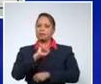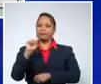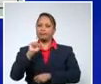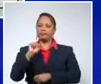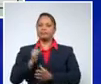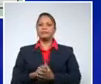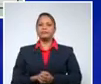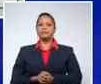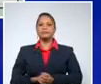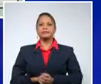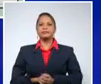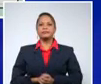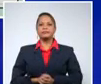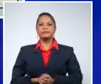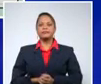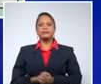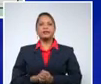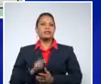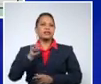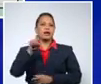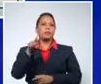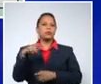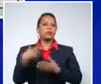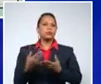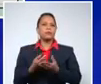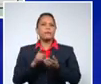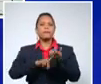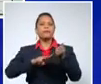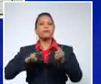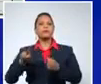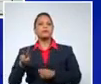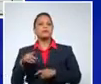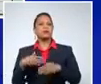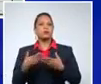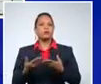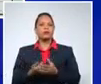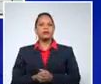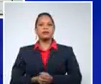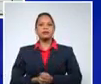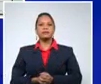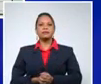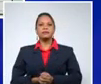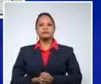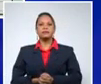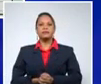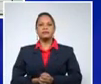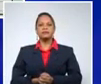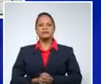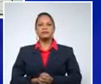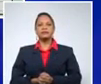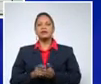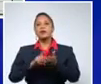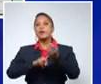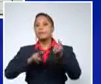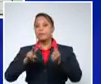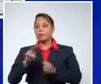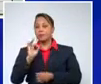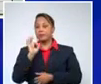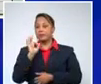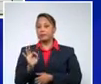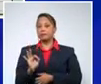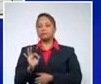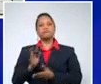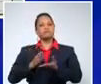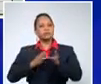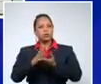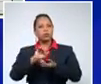así. Y por último, la otra provincia que ha estado incrementando, que es una provincia que ha mantenido